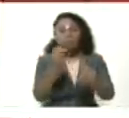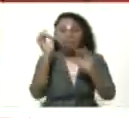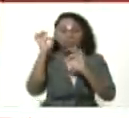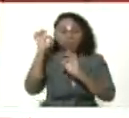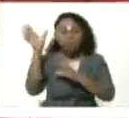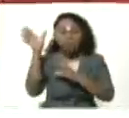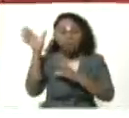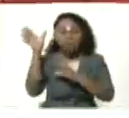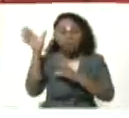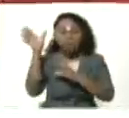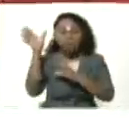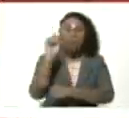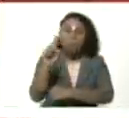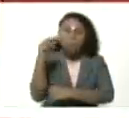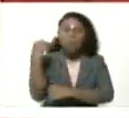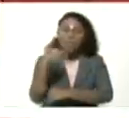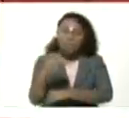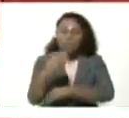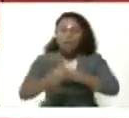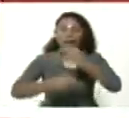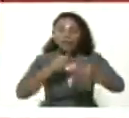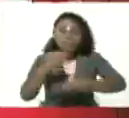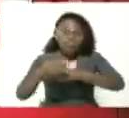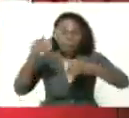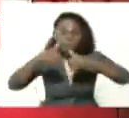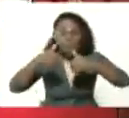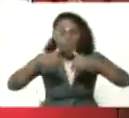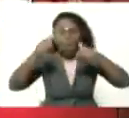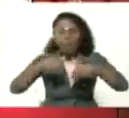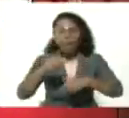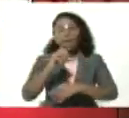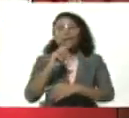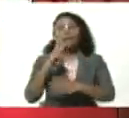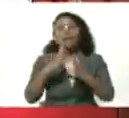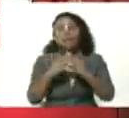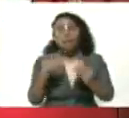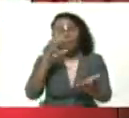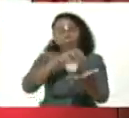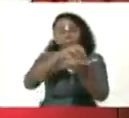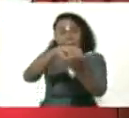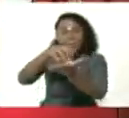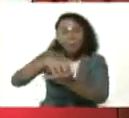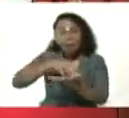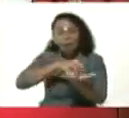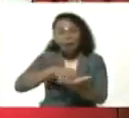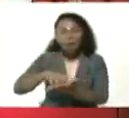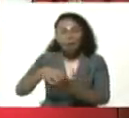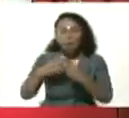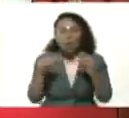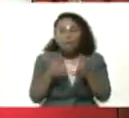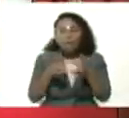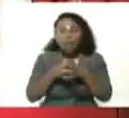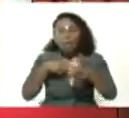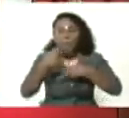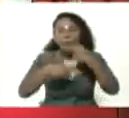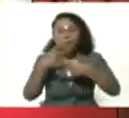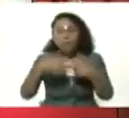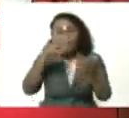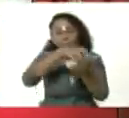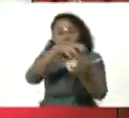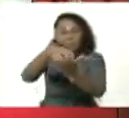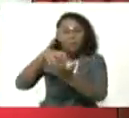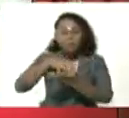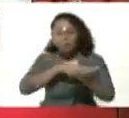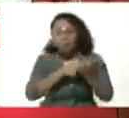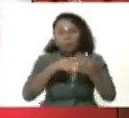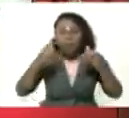la gestión. Bueno, vamos a las elecciones, todos los estados, los equipos políticos estadales, a